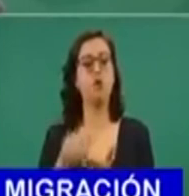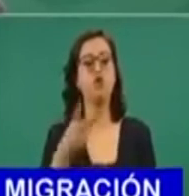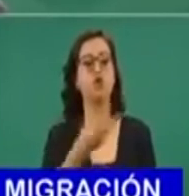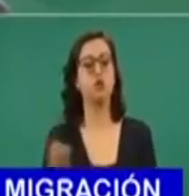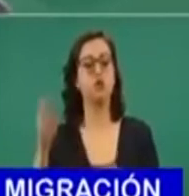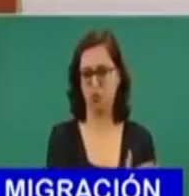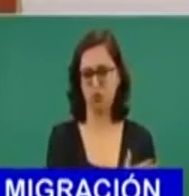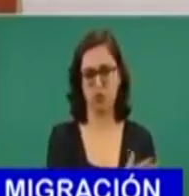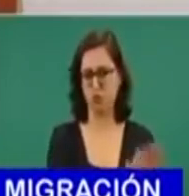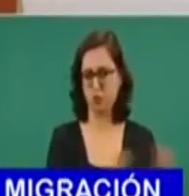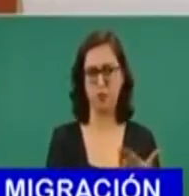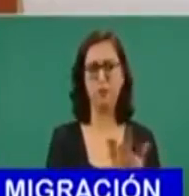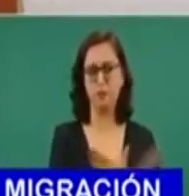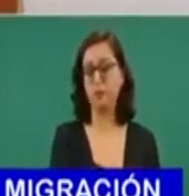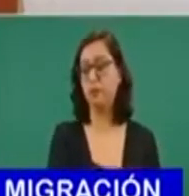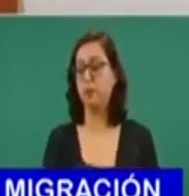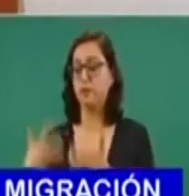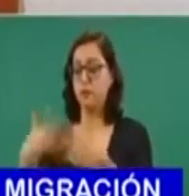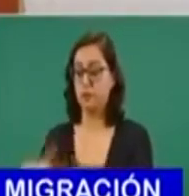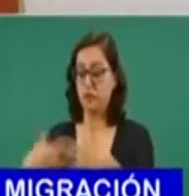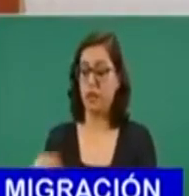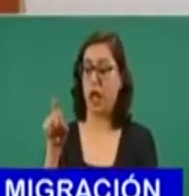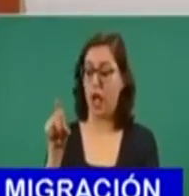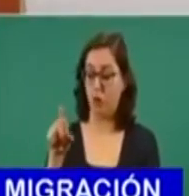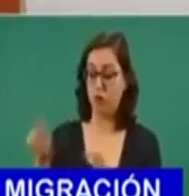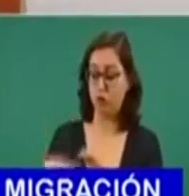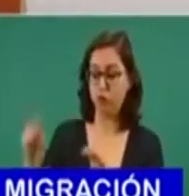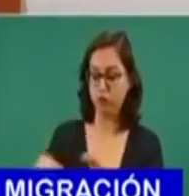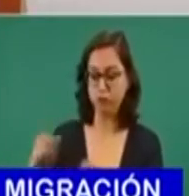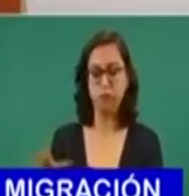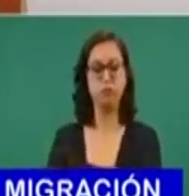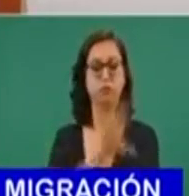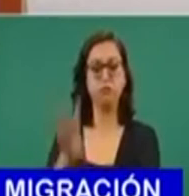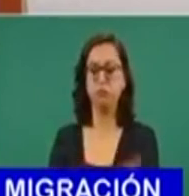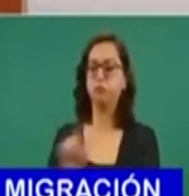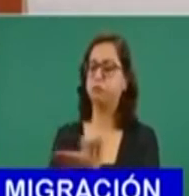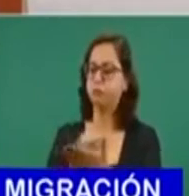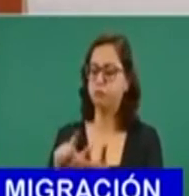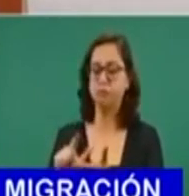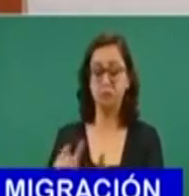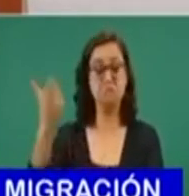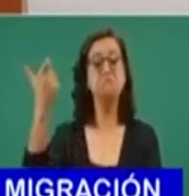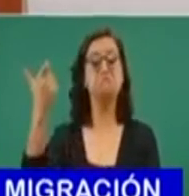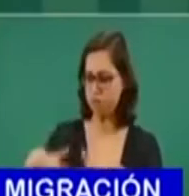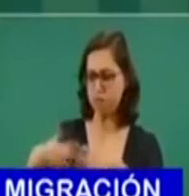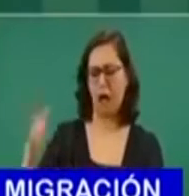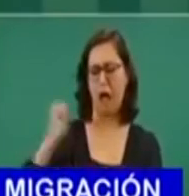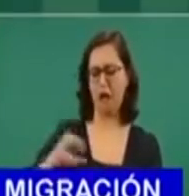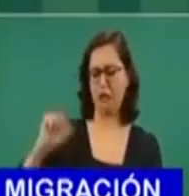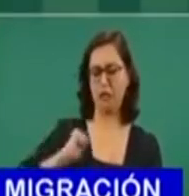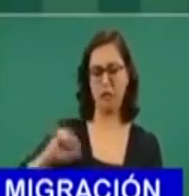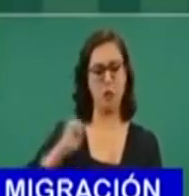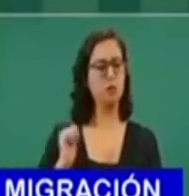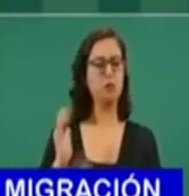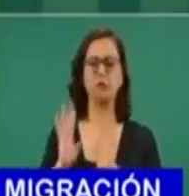1,200,000 empleos. La propuesta mexicana contempla además que el gobierno estadounidense otorgue visas de trabajo y hasta residencia o